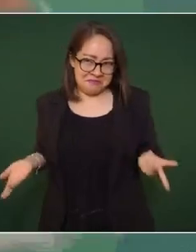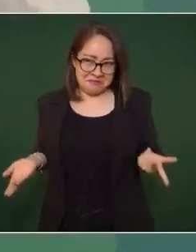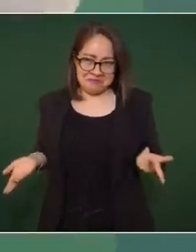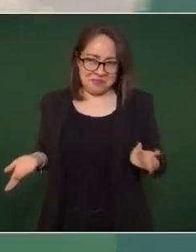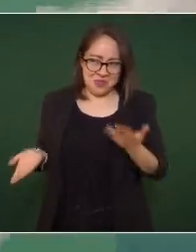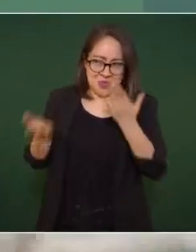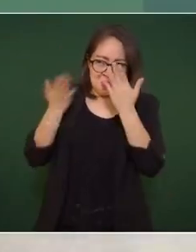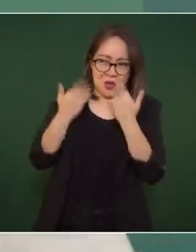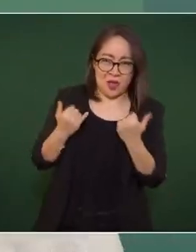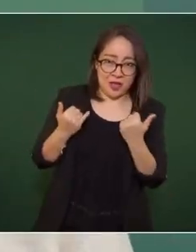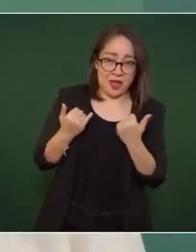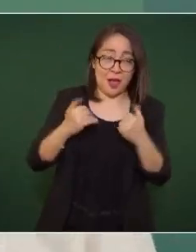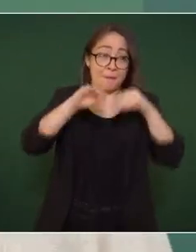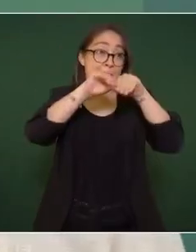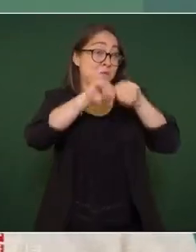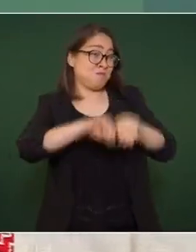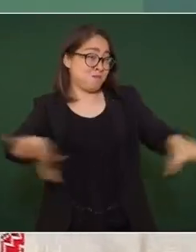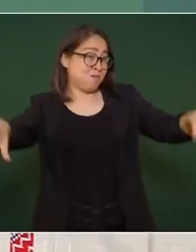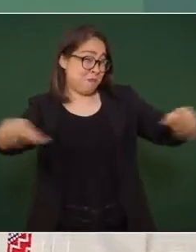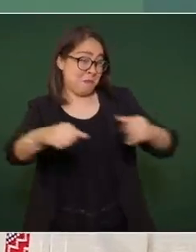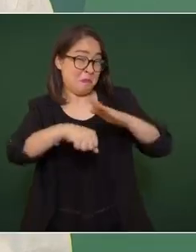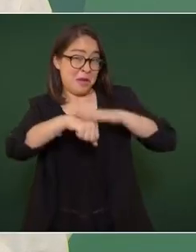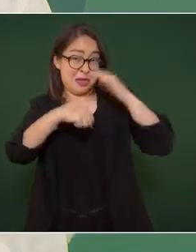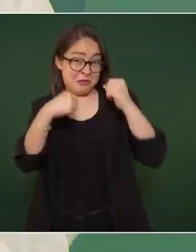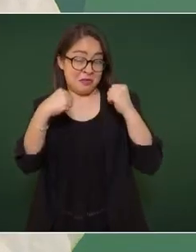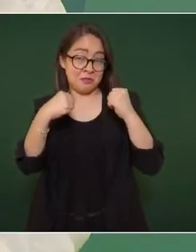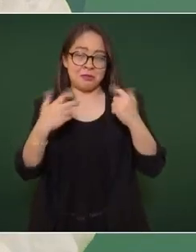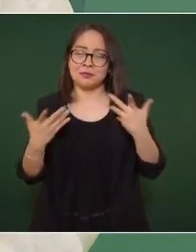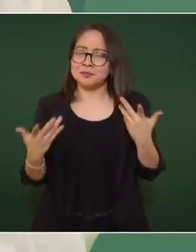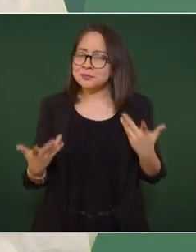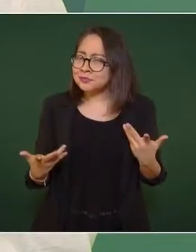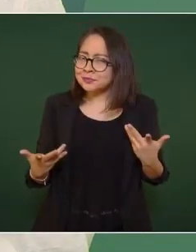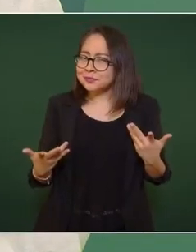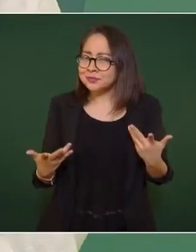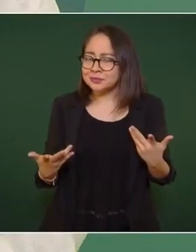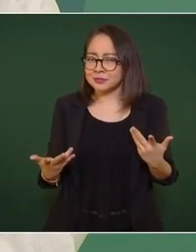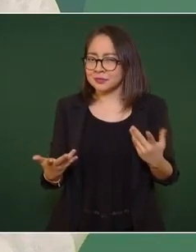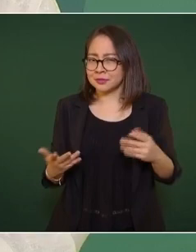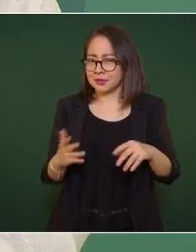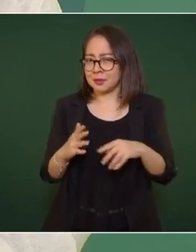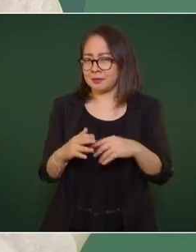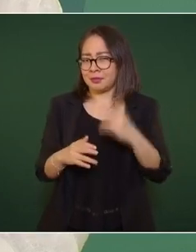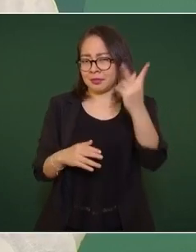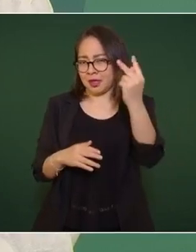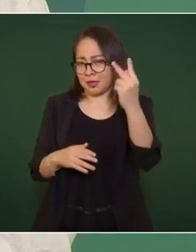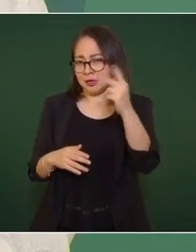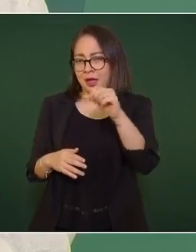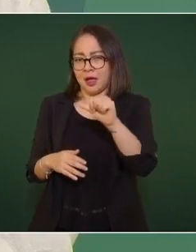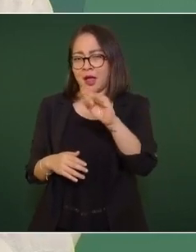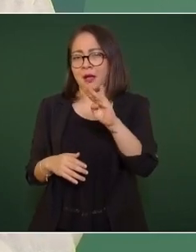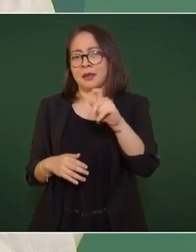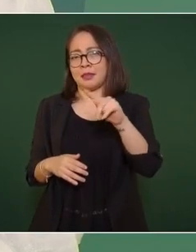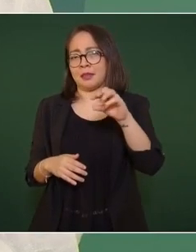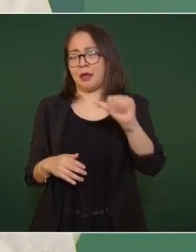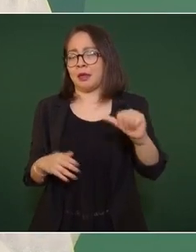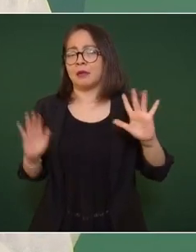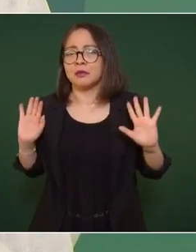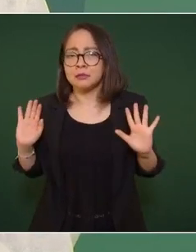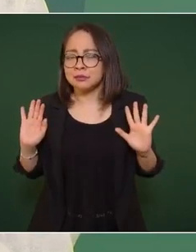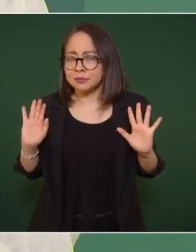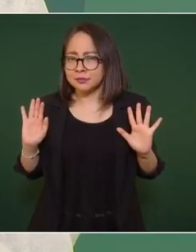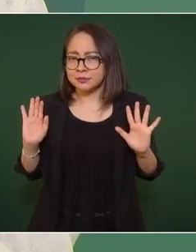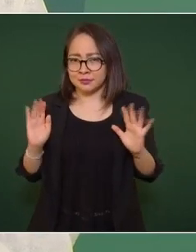que son los que más cubren, los de la televisión abierta, la televisión nacional.